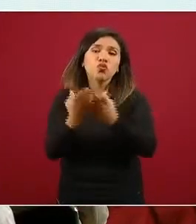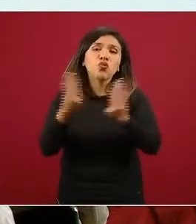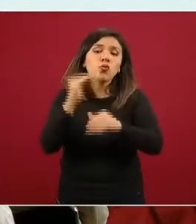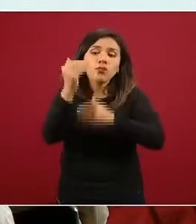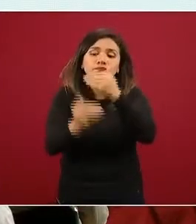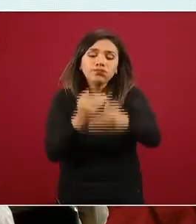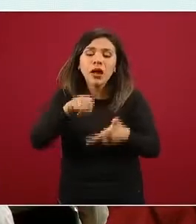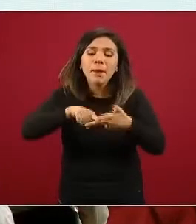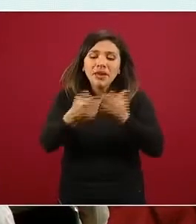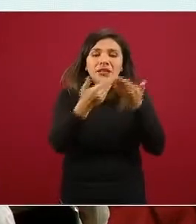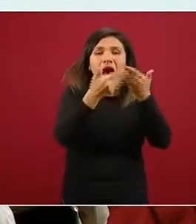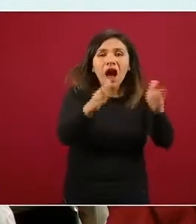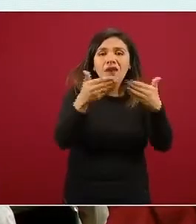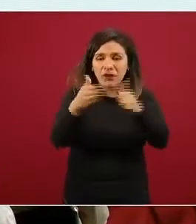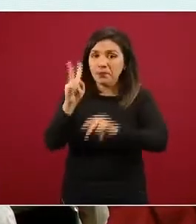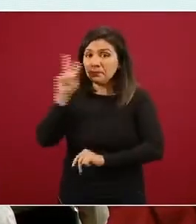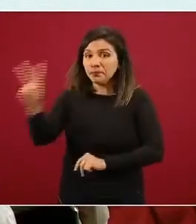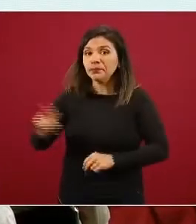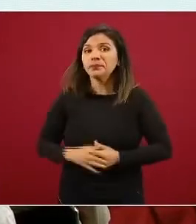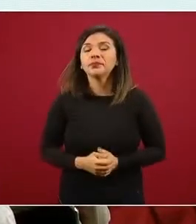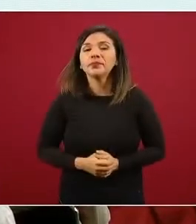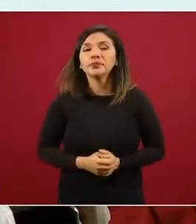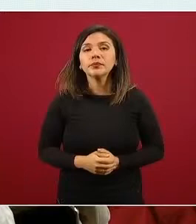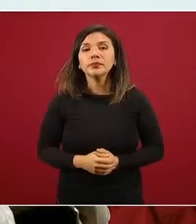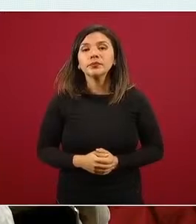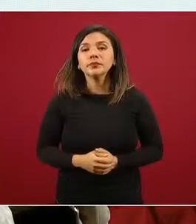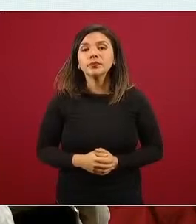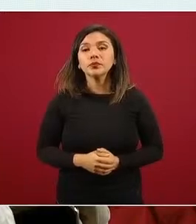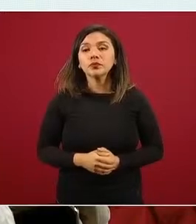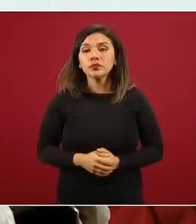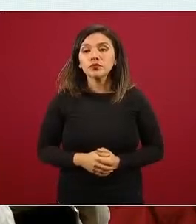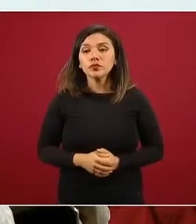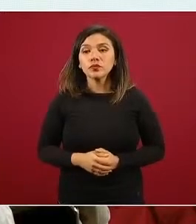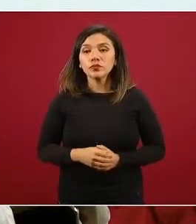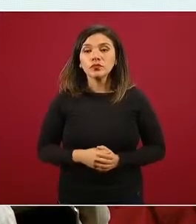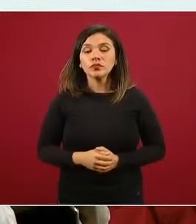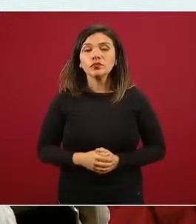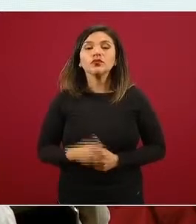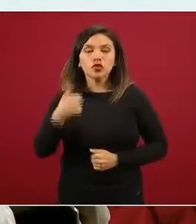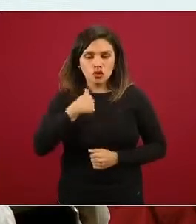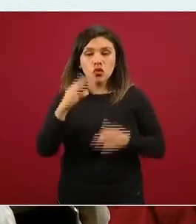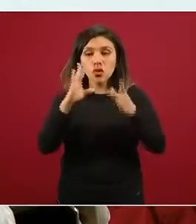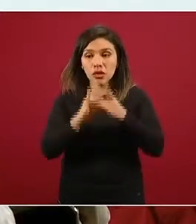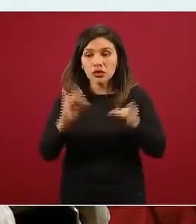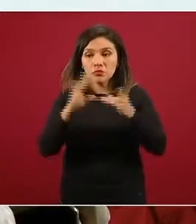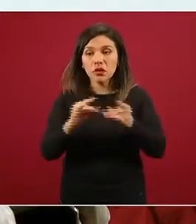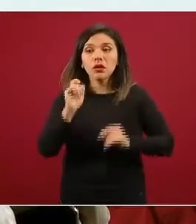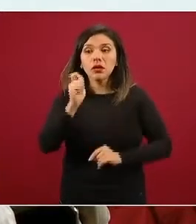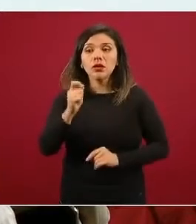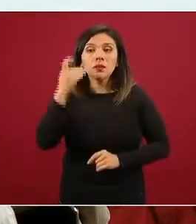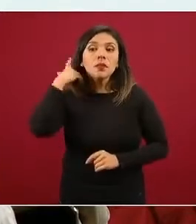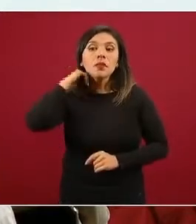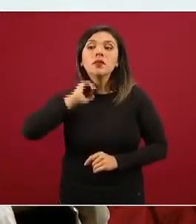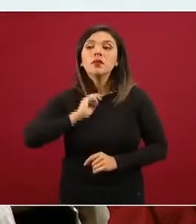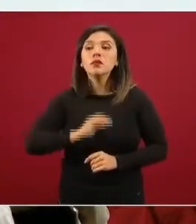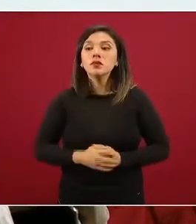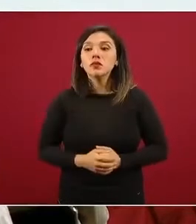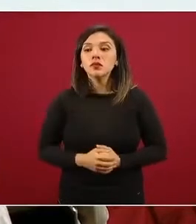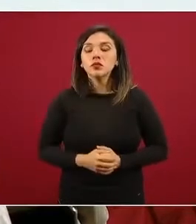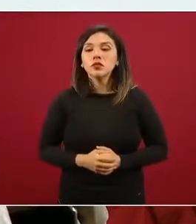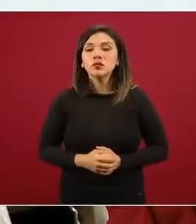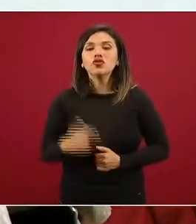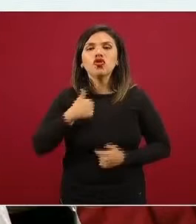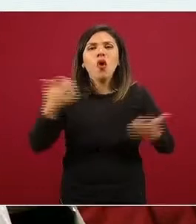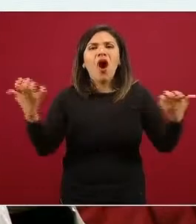el desconfinamiento. Si me pasan la siguiente, por favor. Vamos a explicar cuál es el ejercicio que